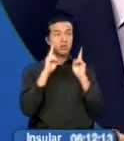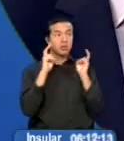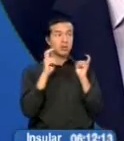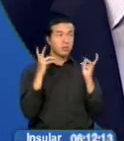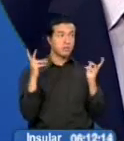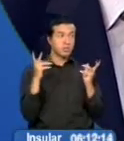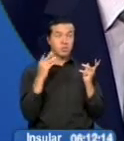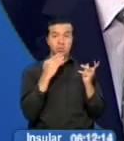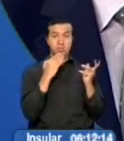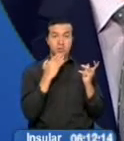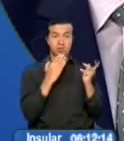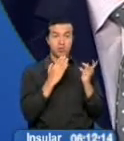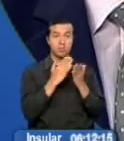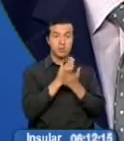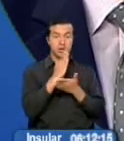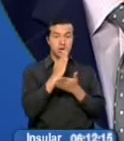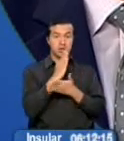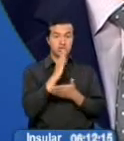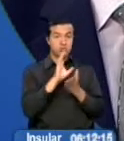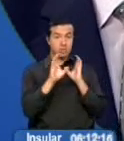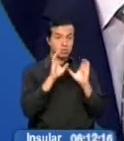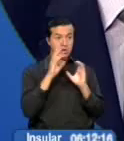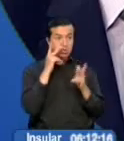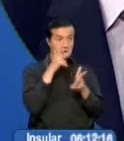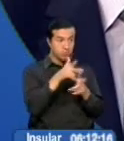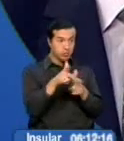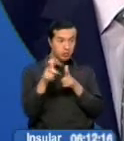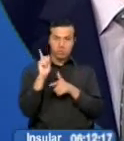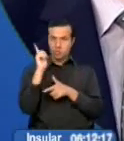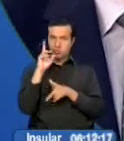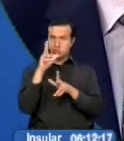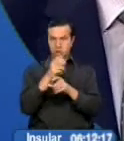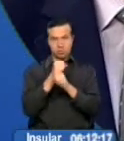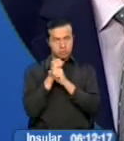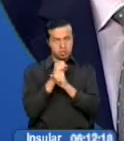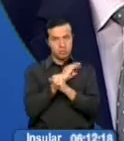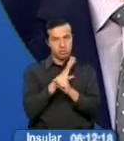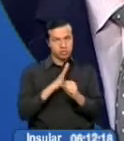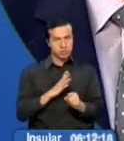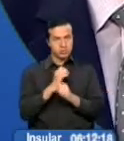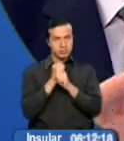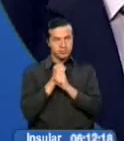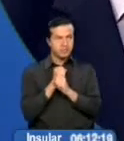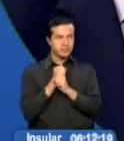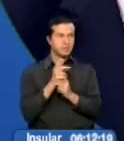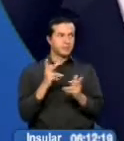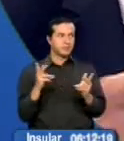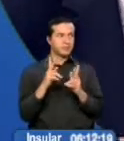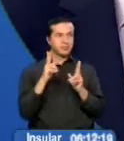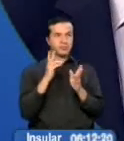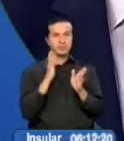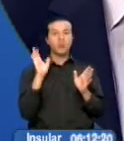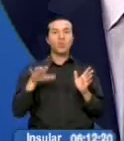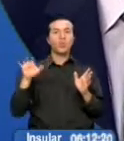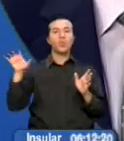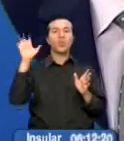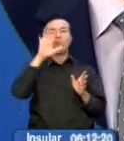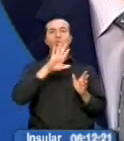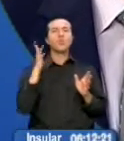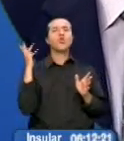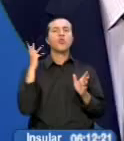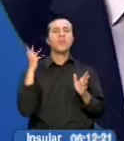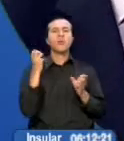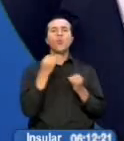no van a tener acceso a los medios de comunicación por efectos de seguridad. ¿En cuántos sitios se